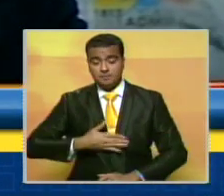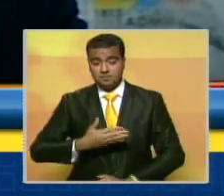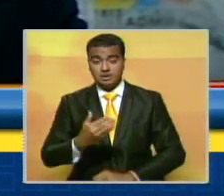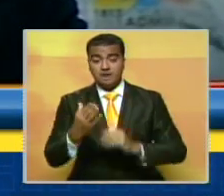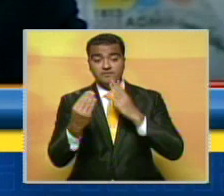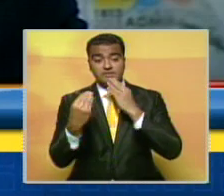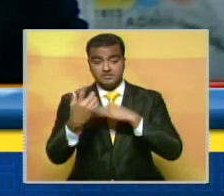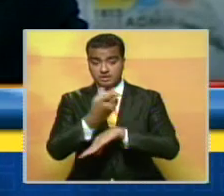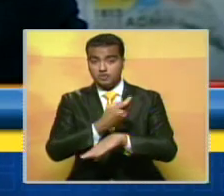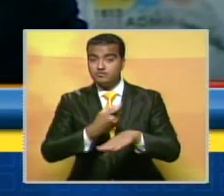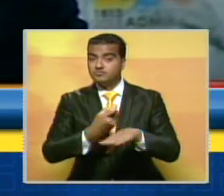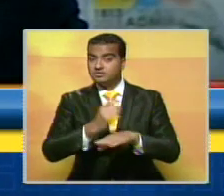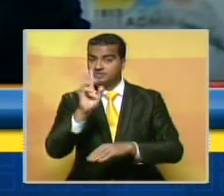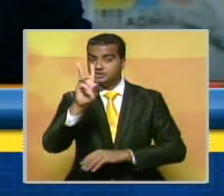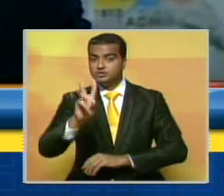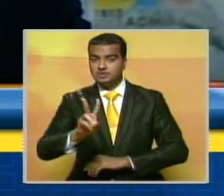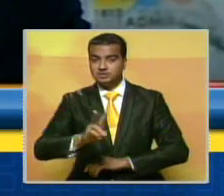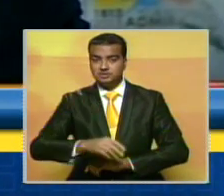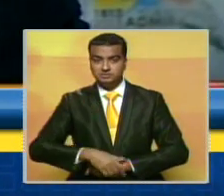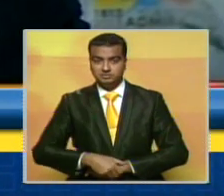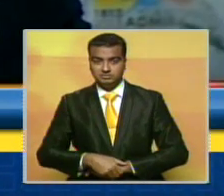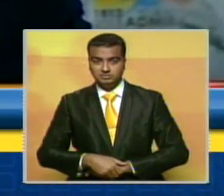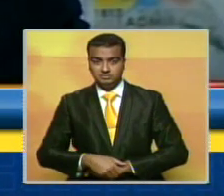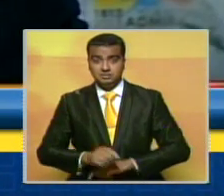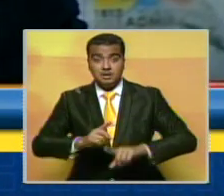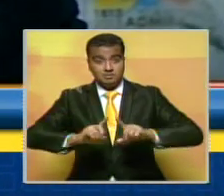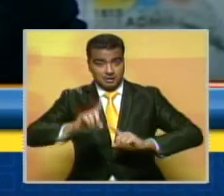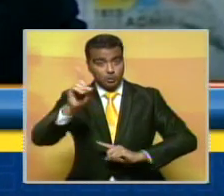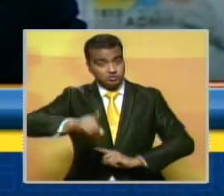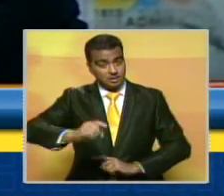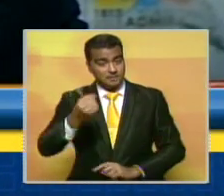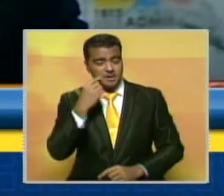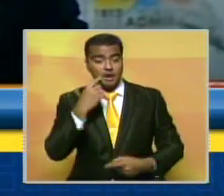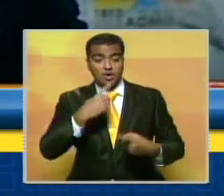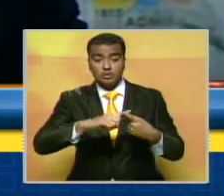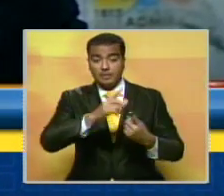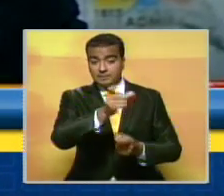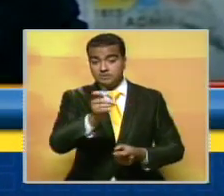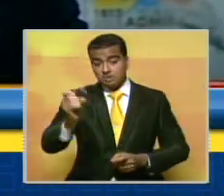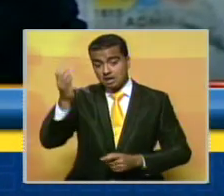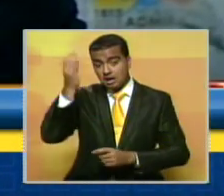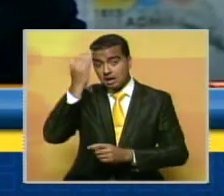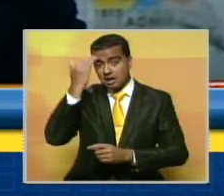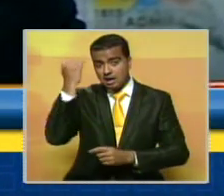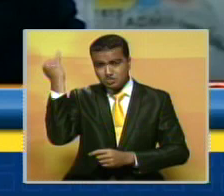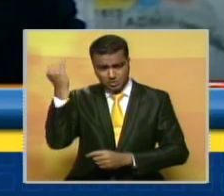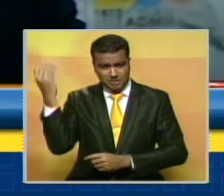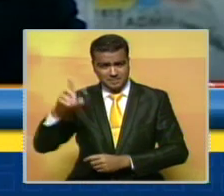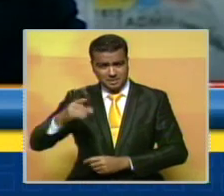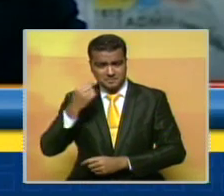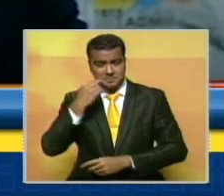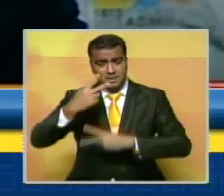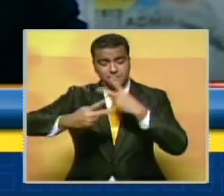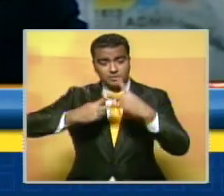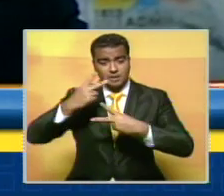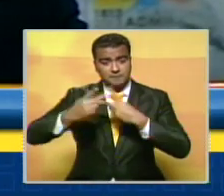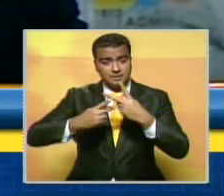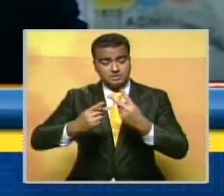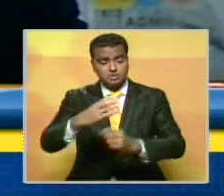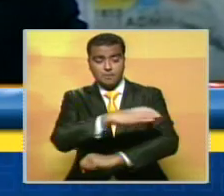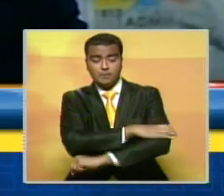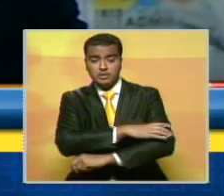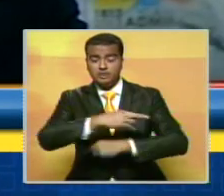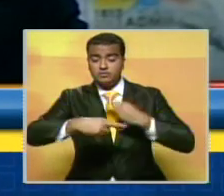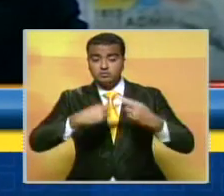del gobierno en Venezuela. Pero también los sectores que ideológicamente, políticamente se oponen a la